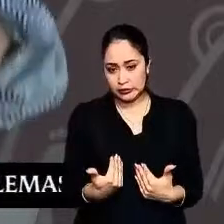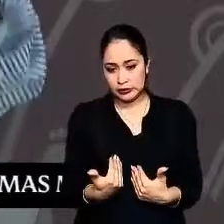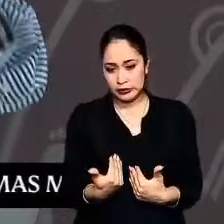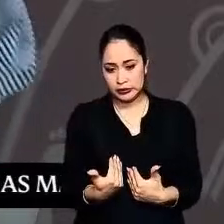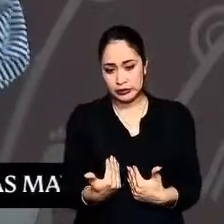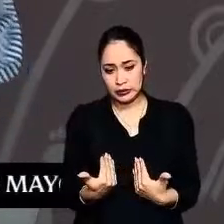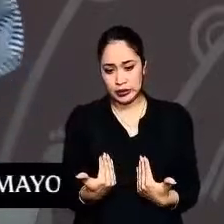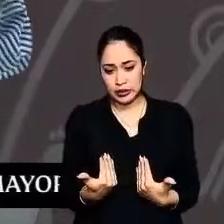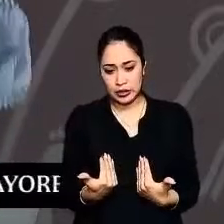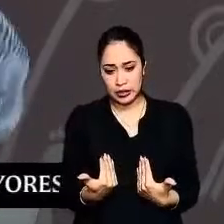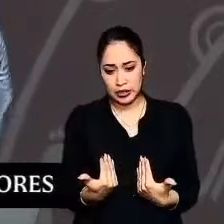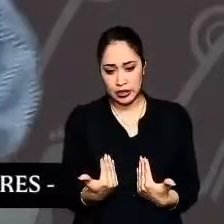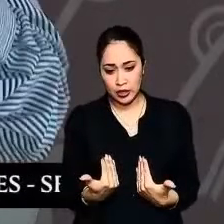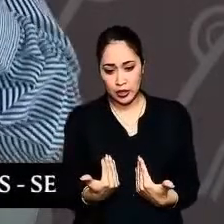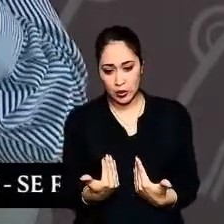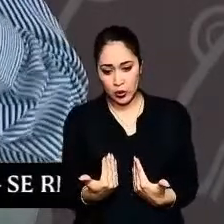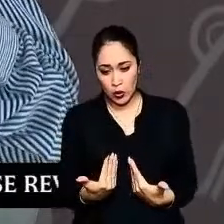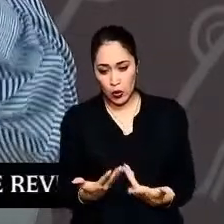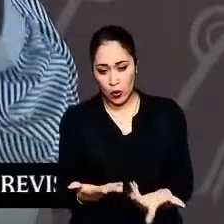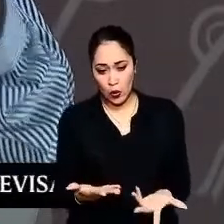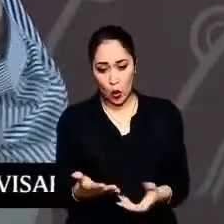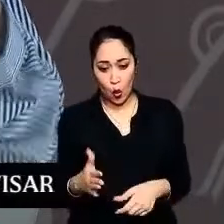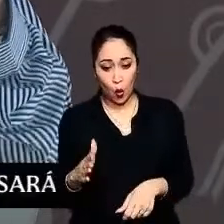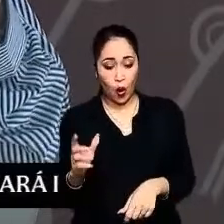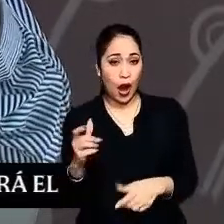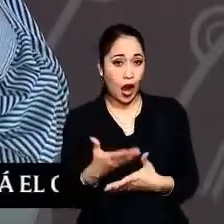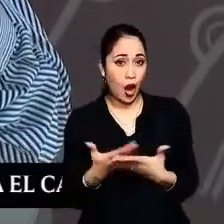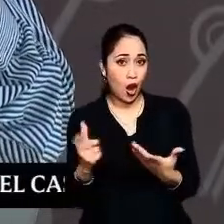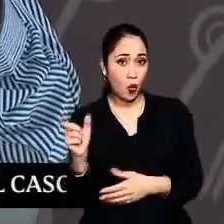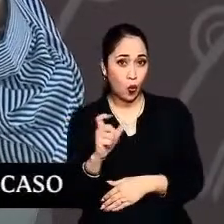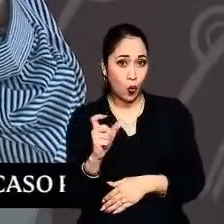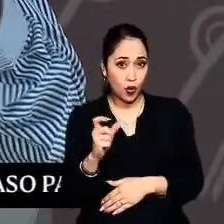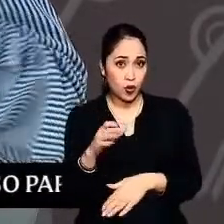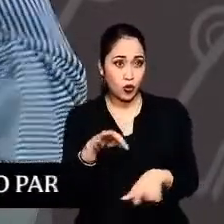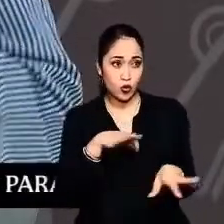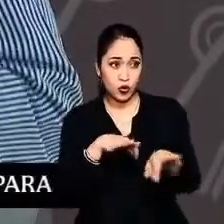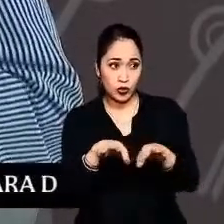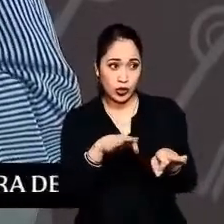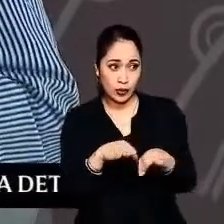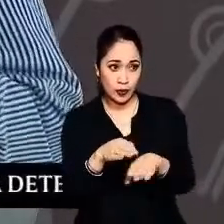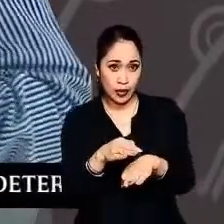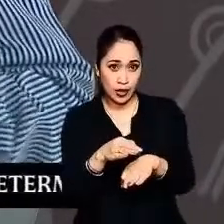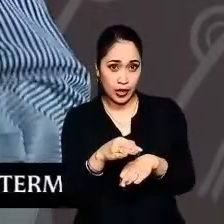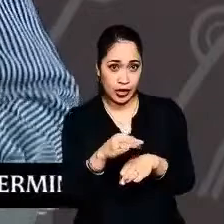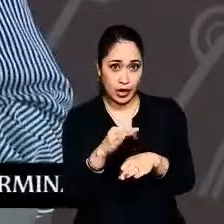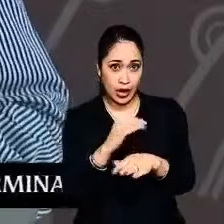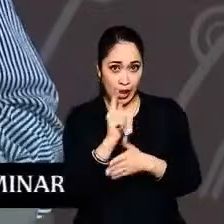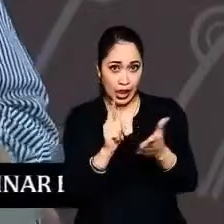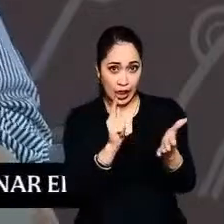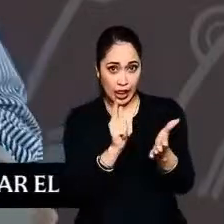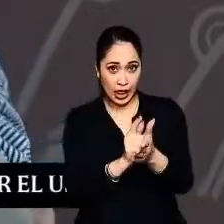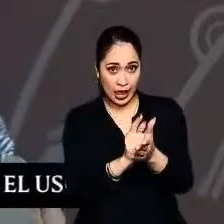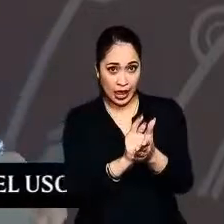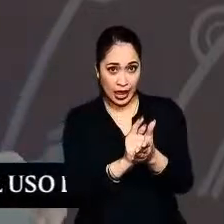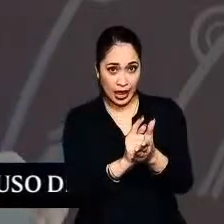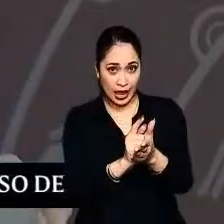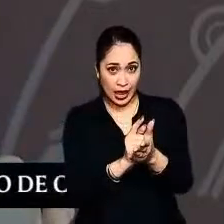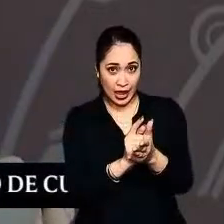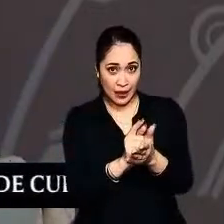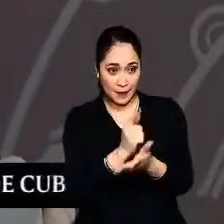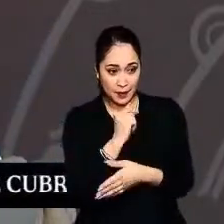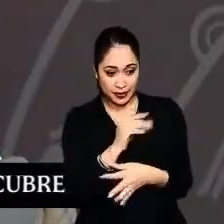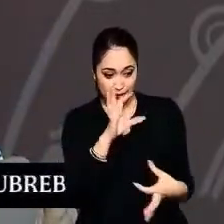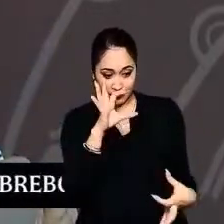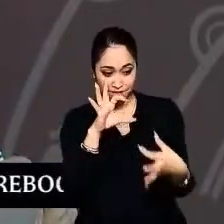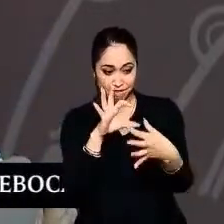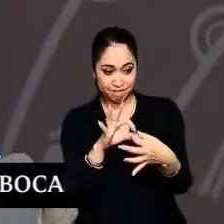y cuando estás en el mundo del uso de la fuerza, pues ocurre esa estadística que tú me das,